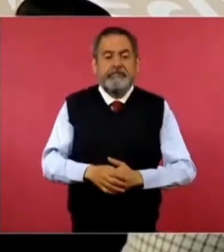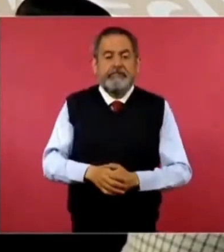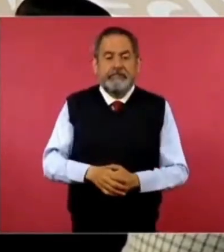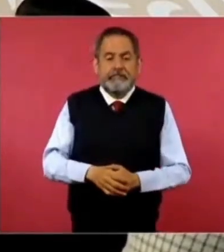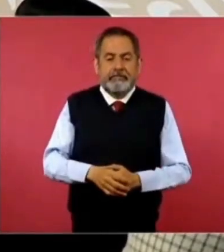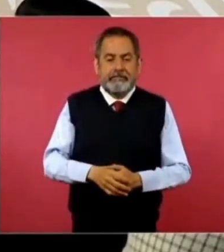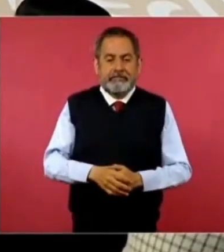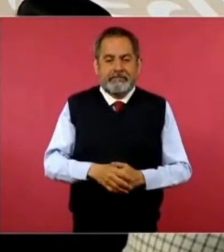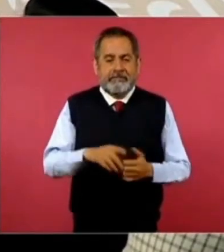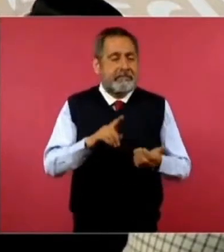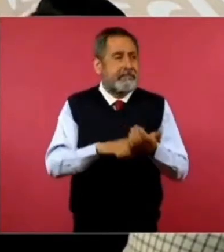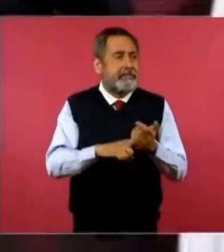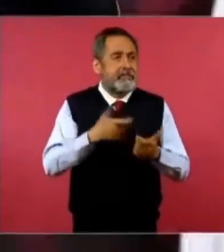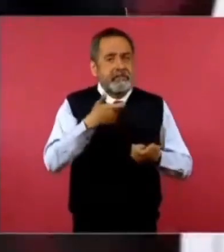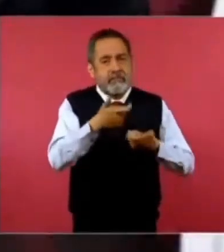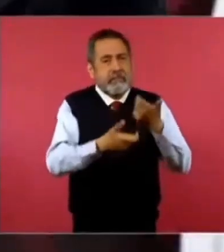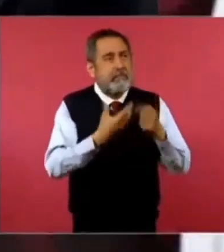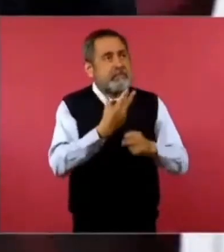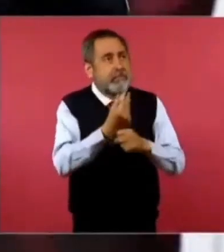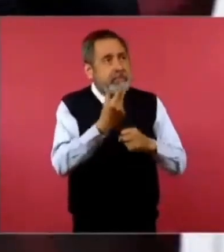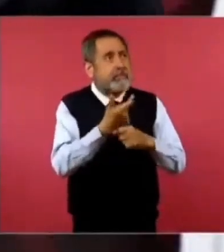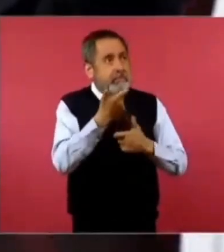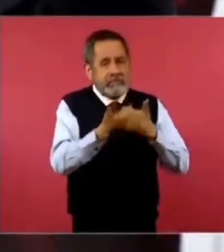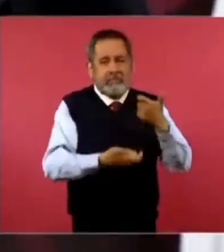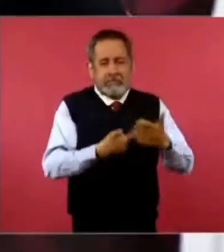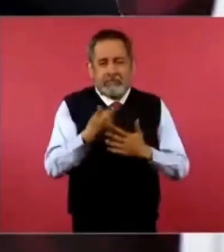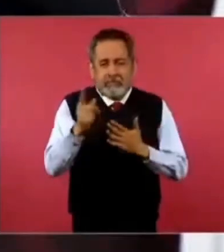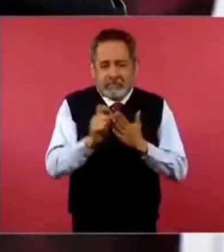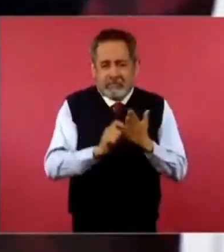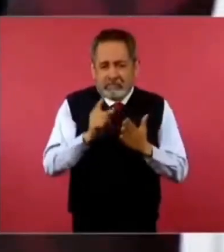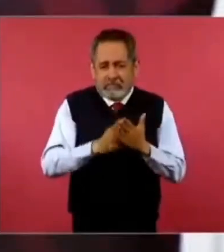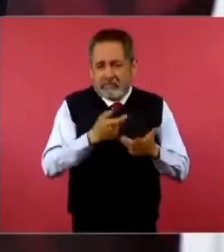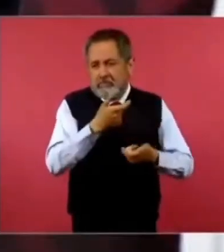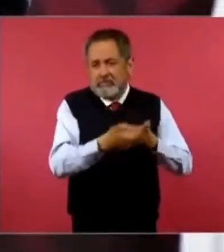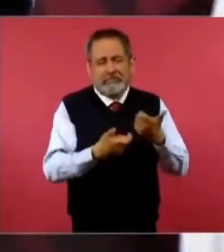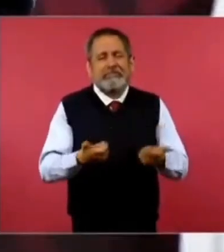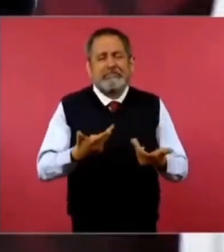Solo el mantenimiento, ¿no?, de un departamento